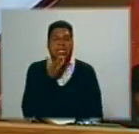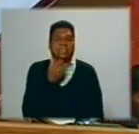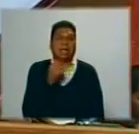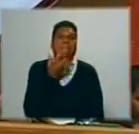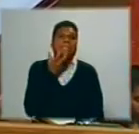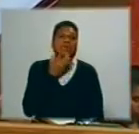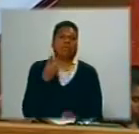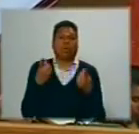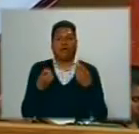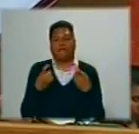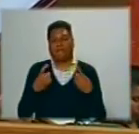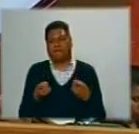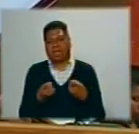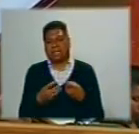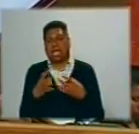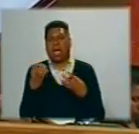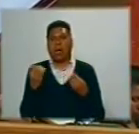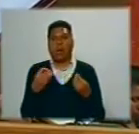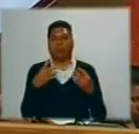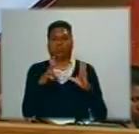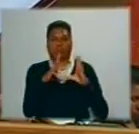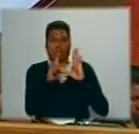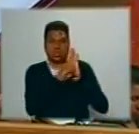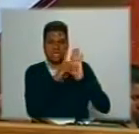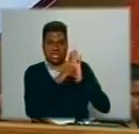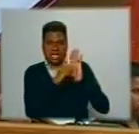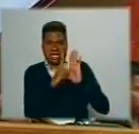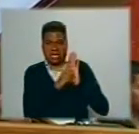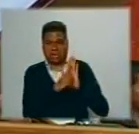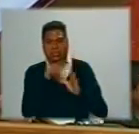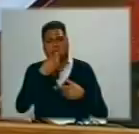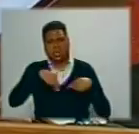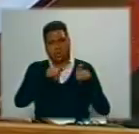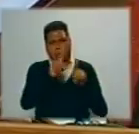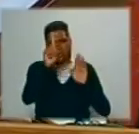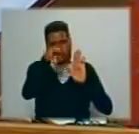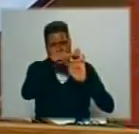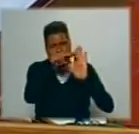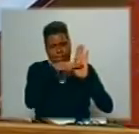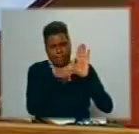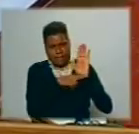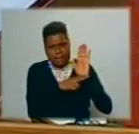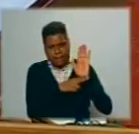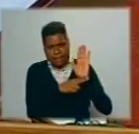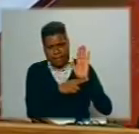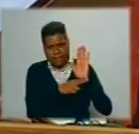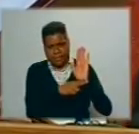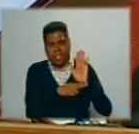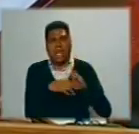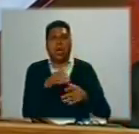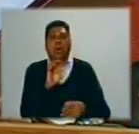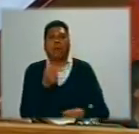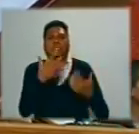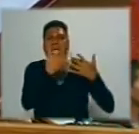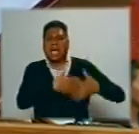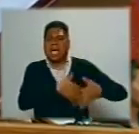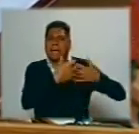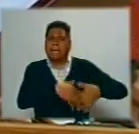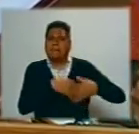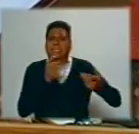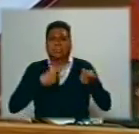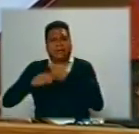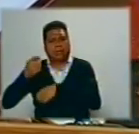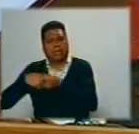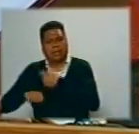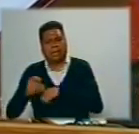desventajosos o lesionen sus derechos o intereses, así como a las cláusulas impuestas por proveedoras o proveedores que contravienen